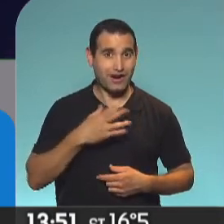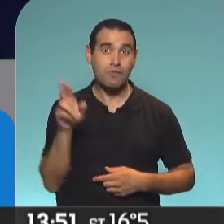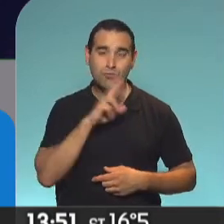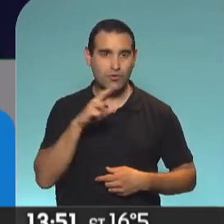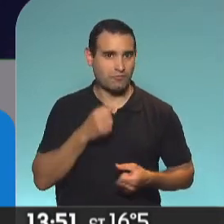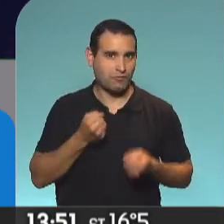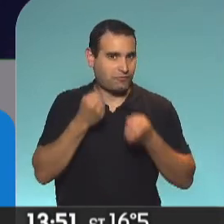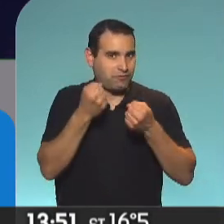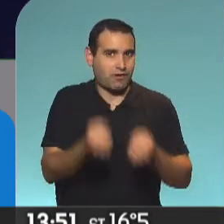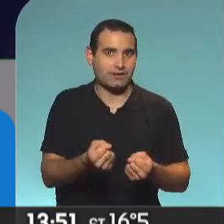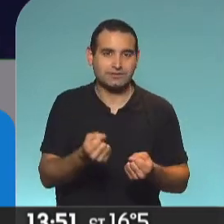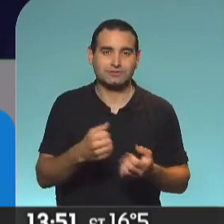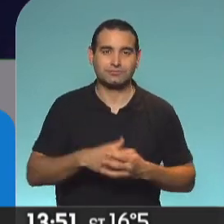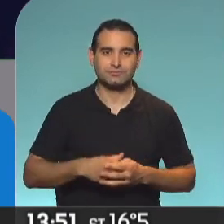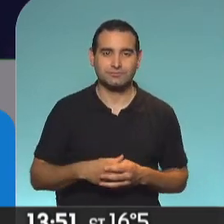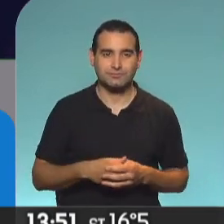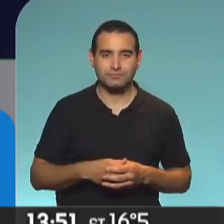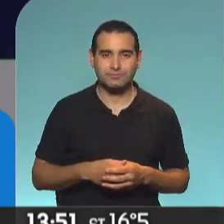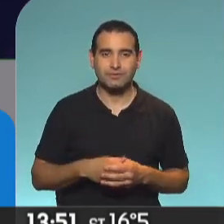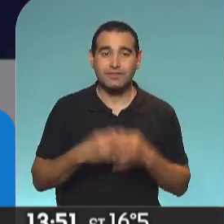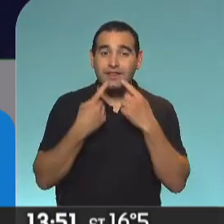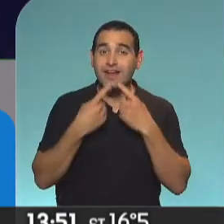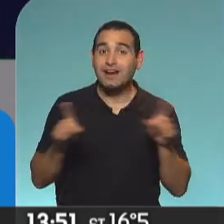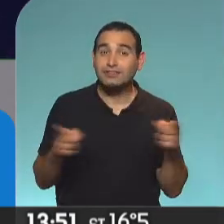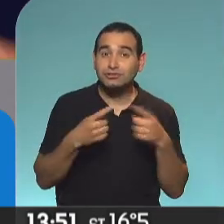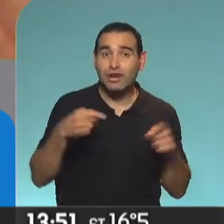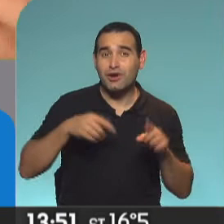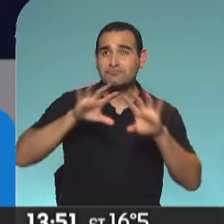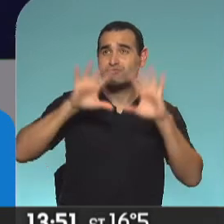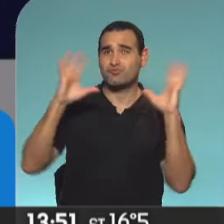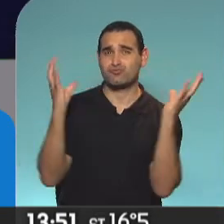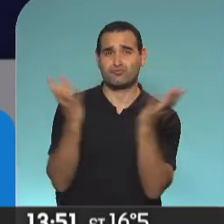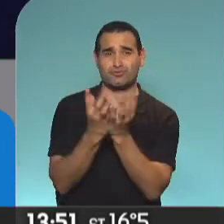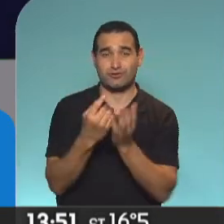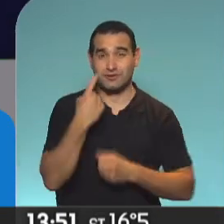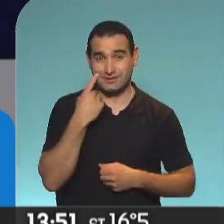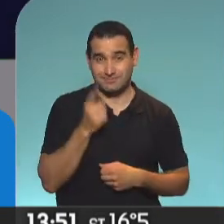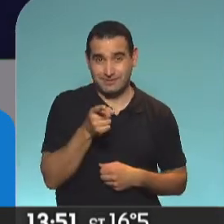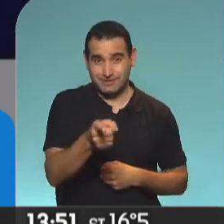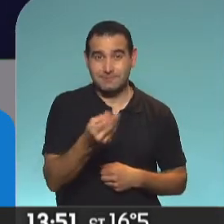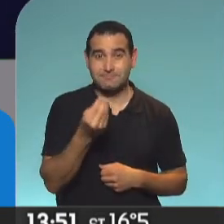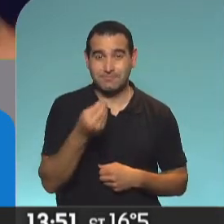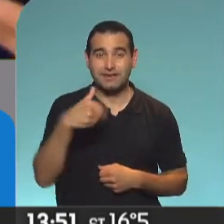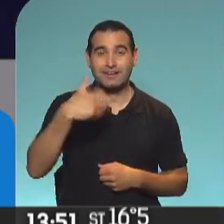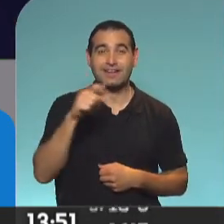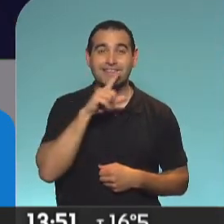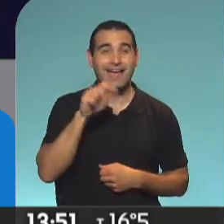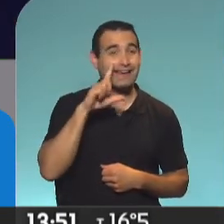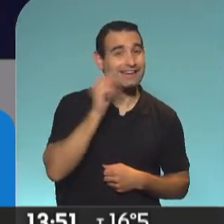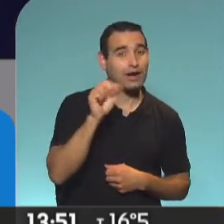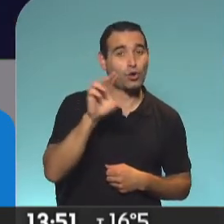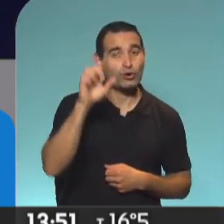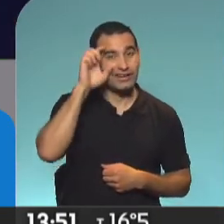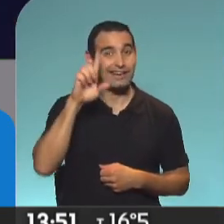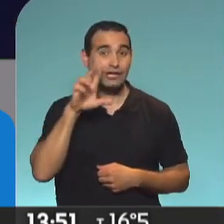todo para cumplir su sueño y que sus canciones en el mundo son celebradas. Miren si no lo que ha ocurrido con Natalia Oreiro, una gran